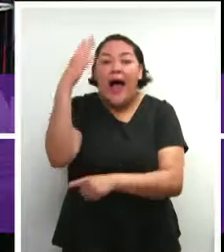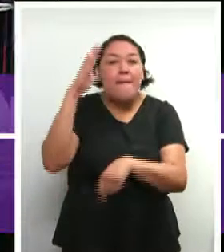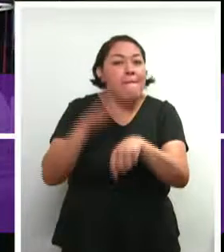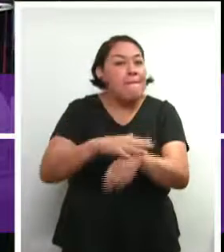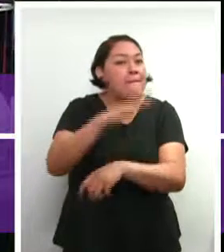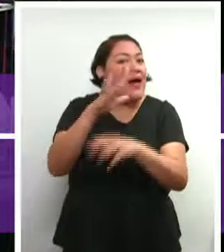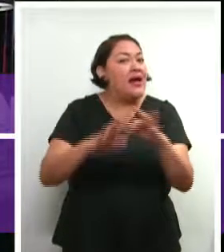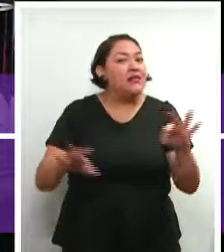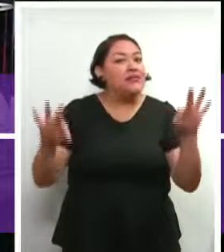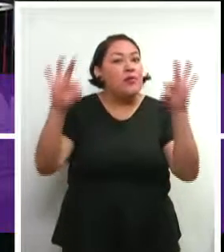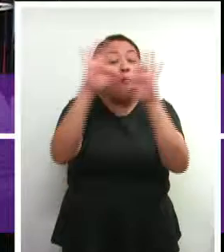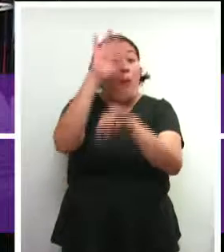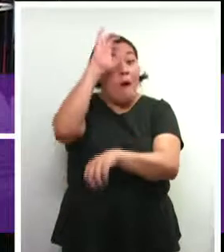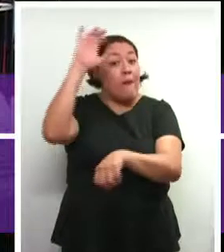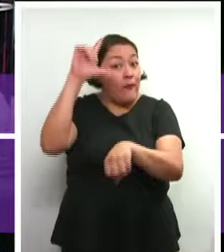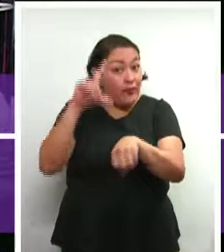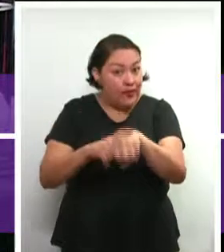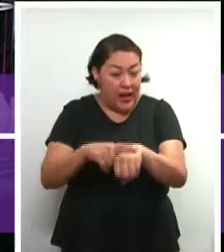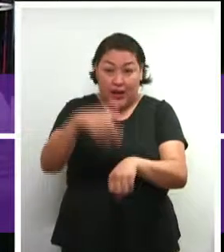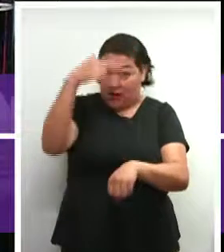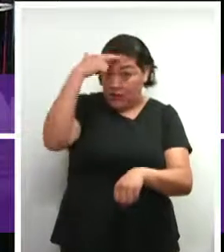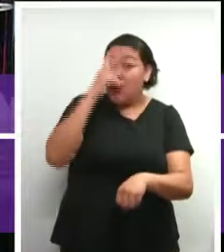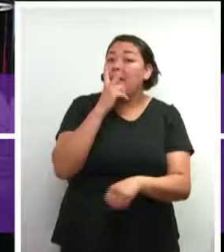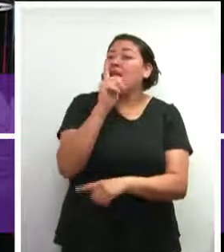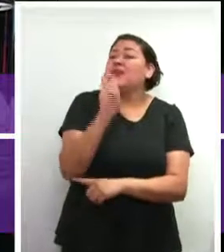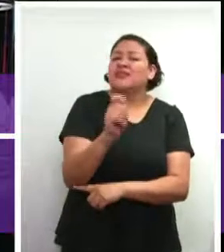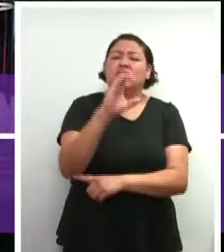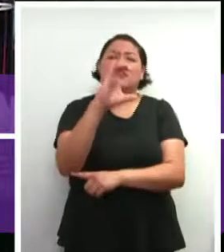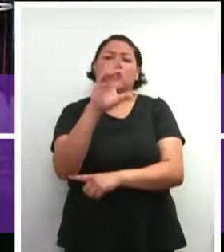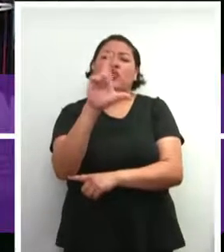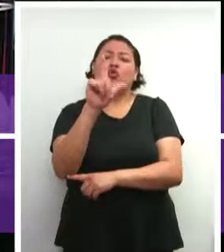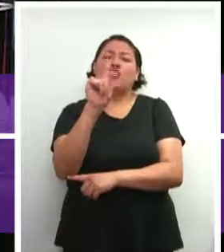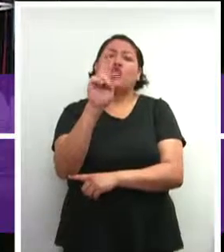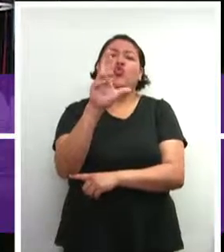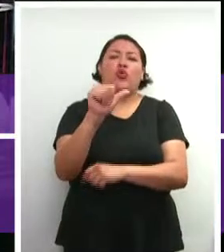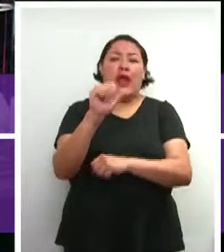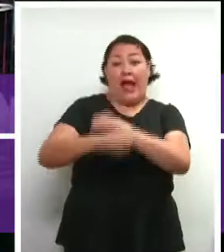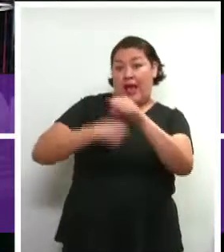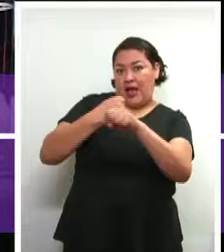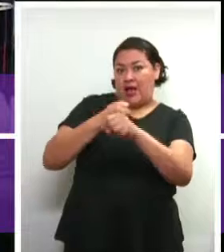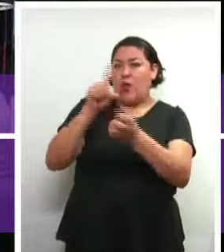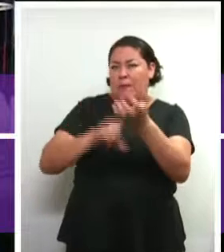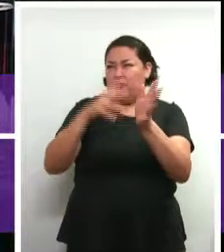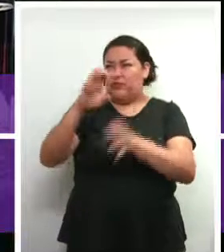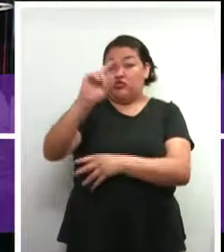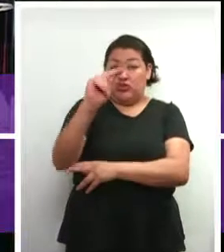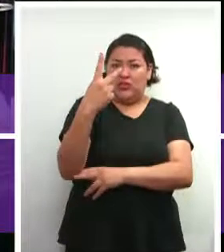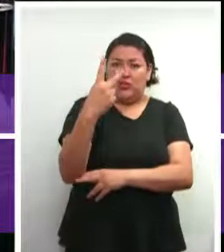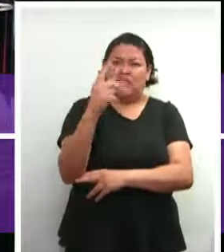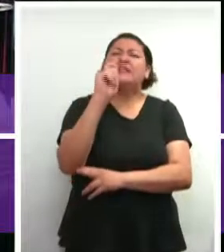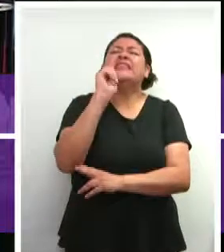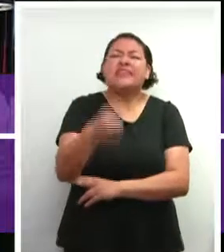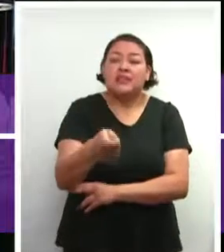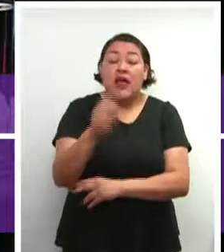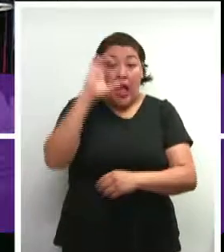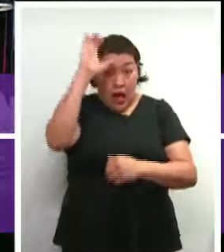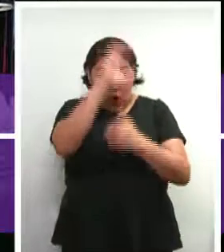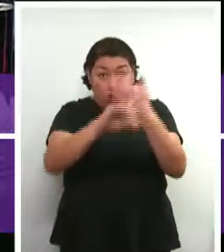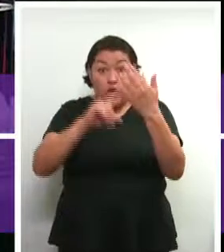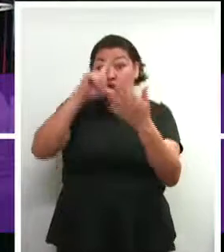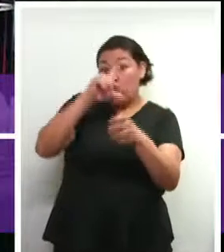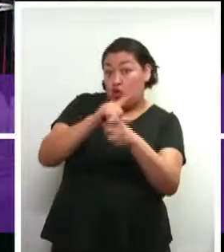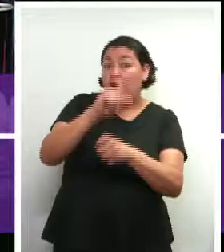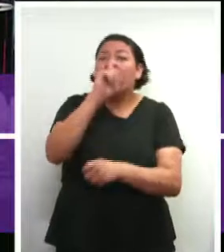de la cultura. Si revisamos la definición de cultura por la UNESCO de 1982, dice que la cultura puede considerarse actualmente como el conjunto de